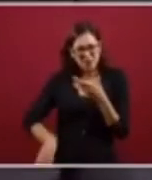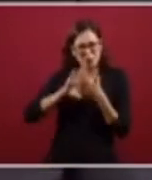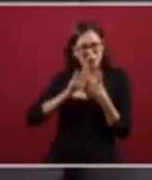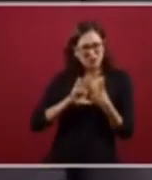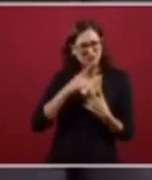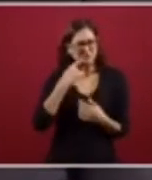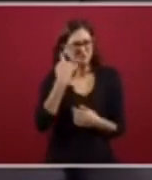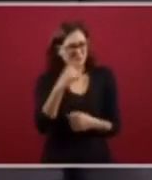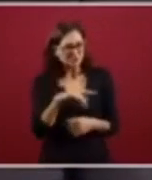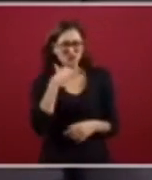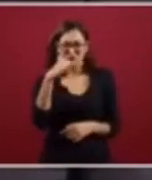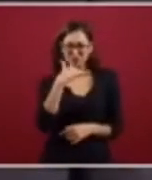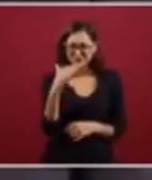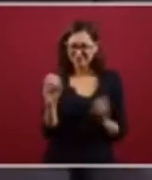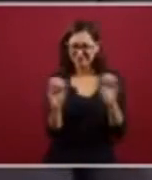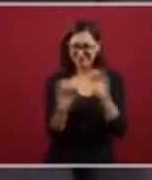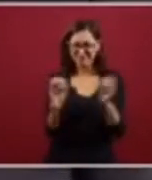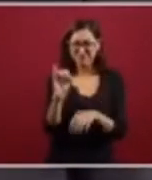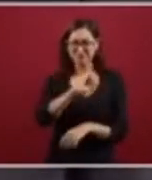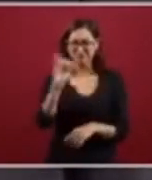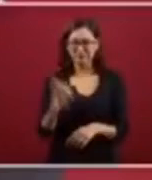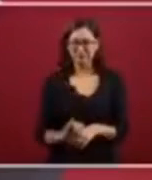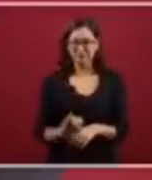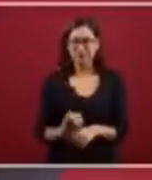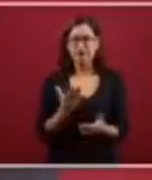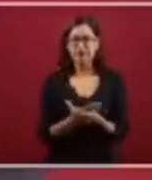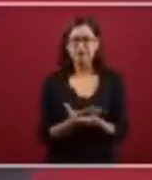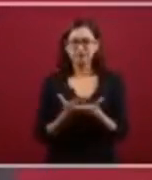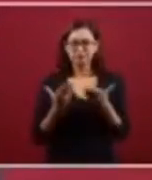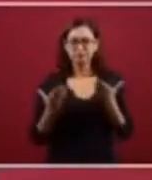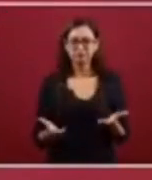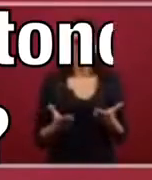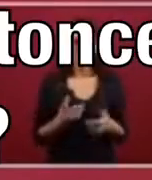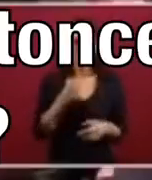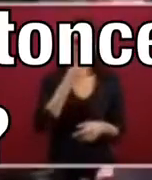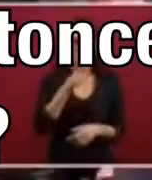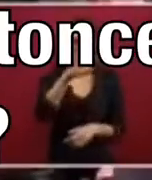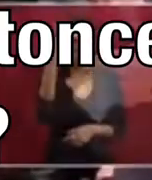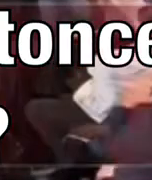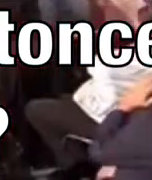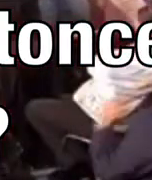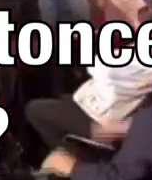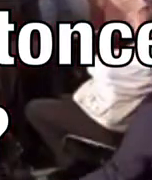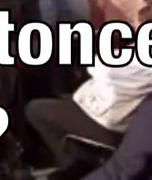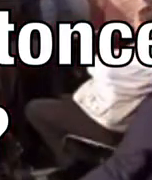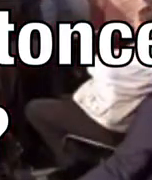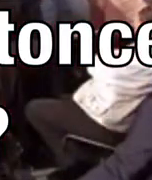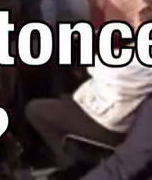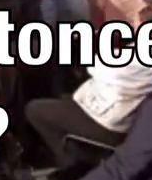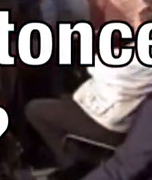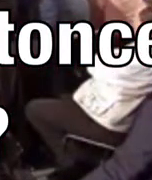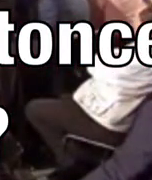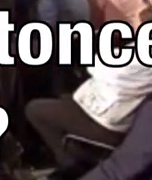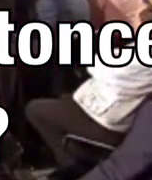de corrupción alguna. En este caso se me atribuye una propiedad que no es mía. Gracias.